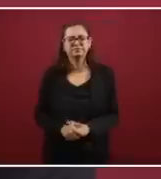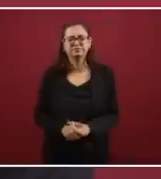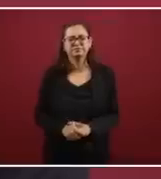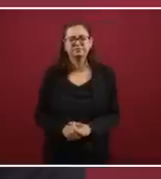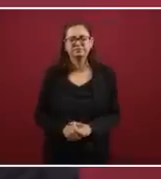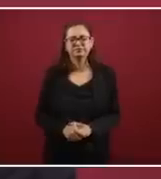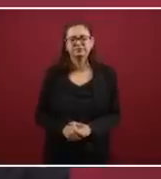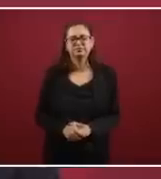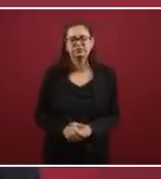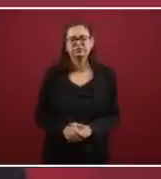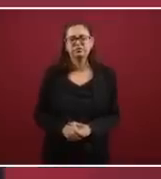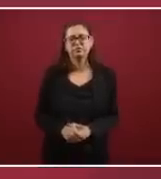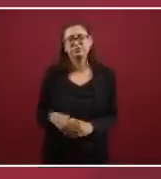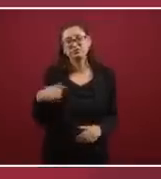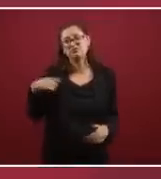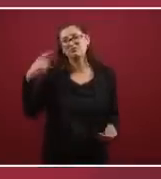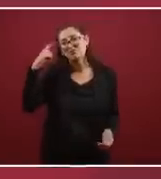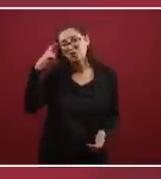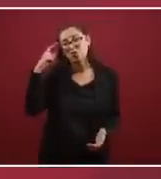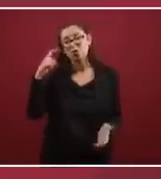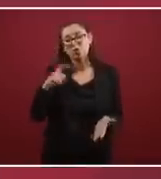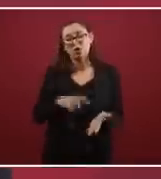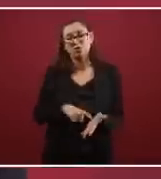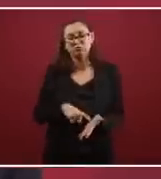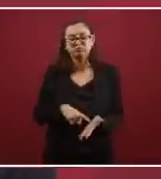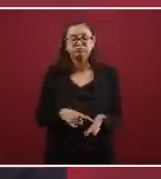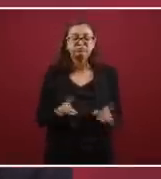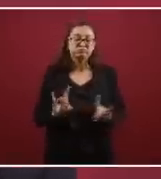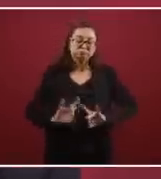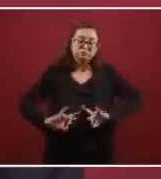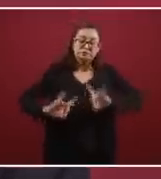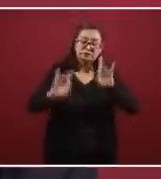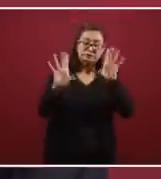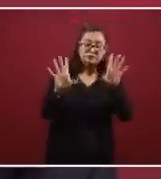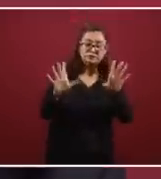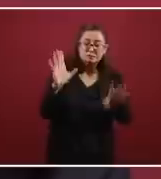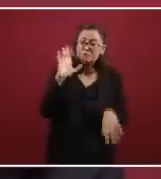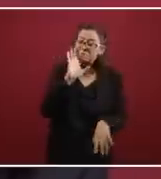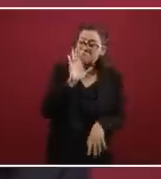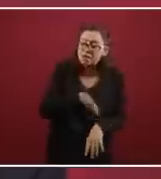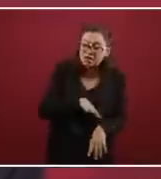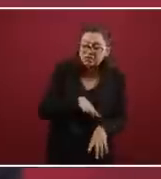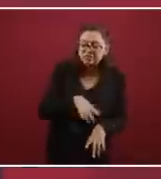como dice el dicho, no hay mal que por bien no venga.